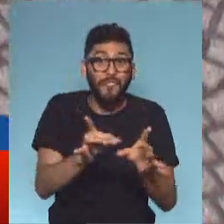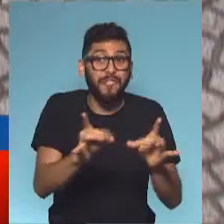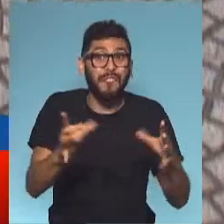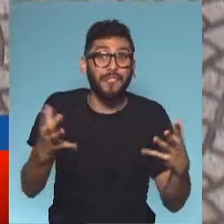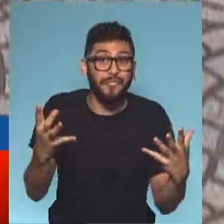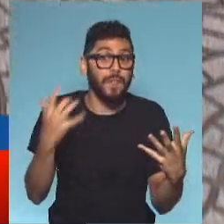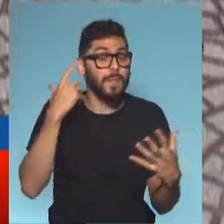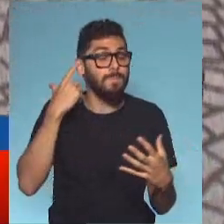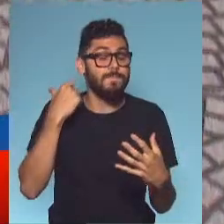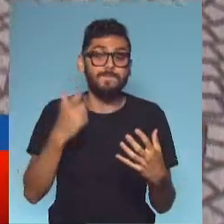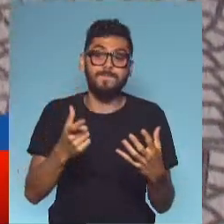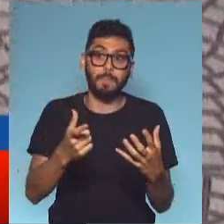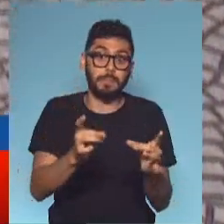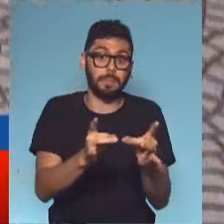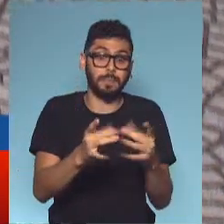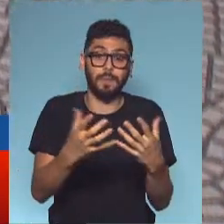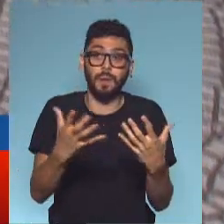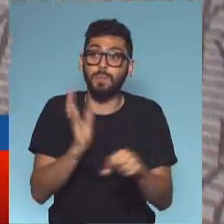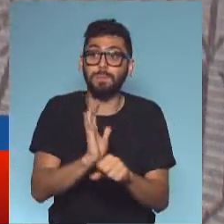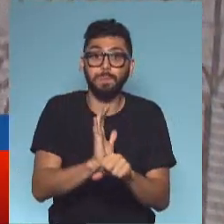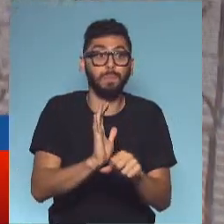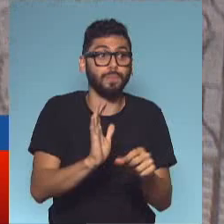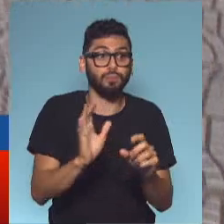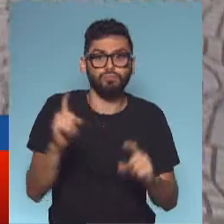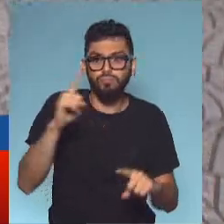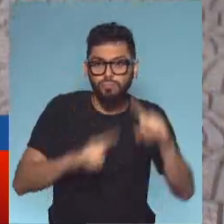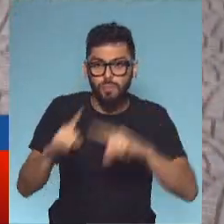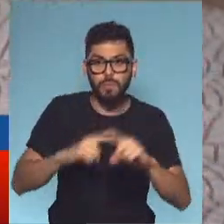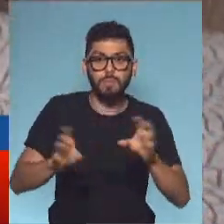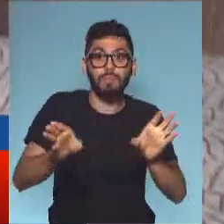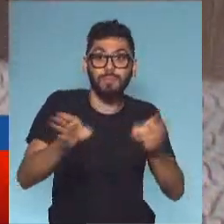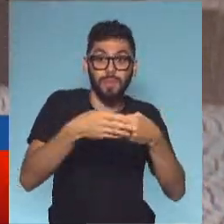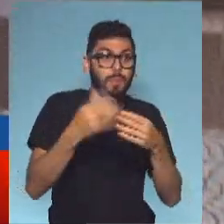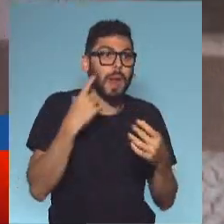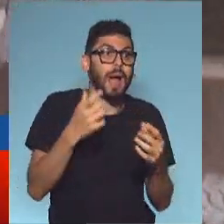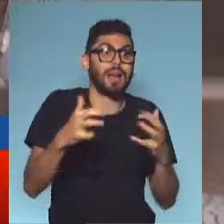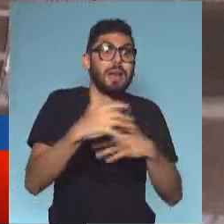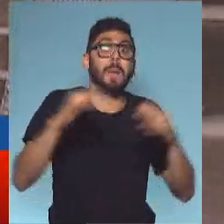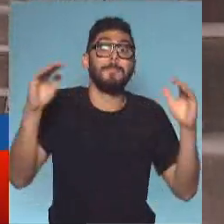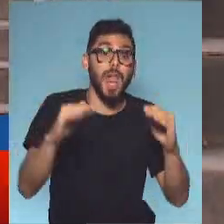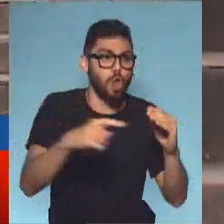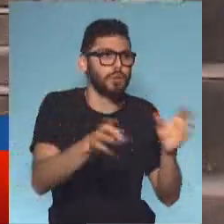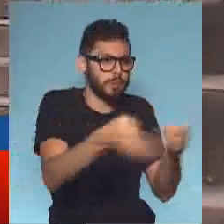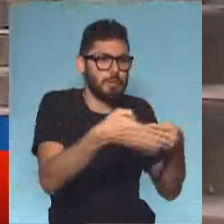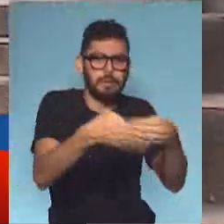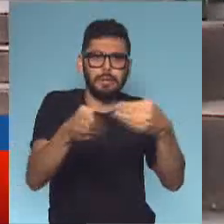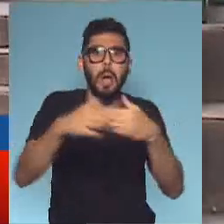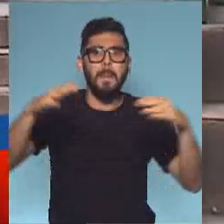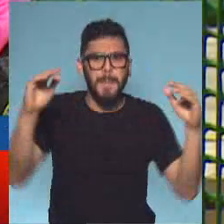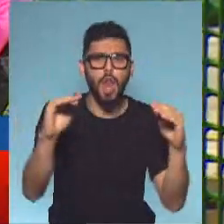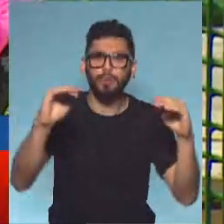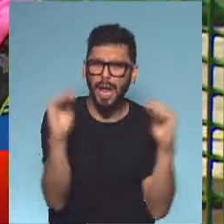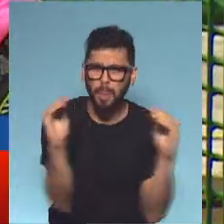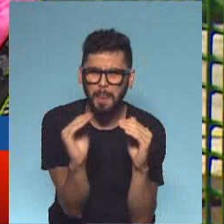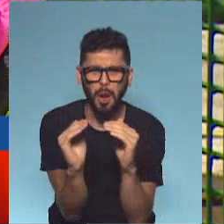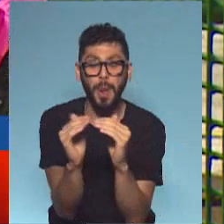presencialidad como una administración armónica de lo que son las restricciones para disminuir la circulación, eso puede llegar en esa